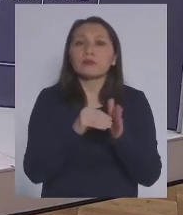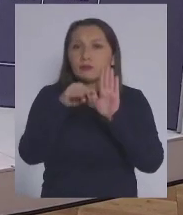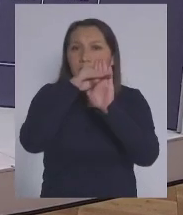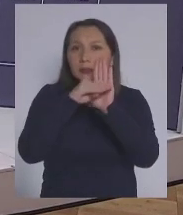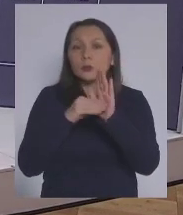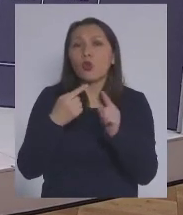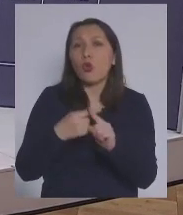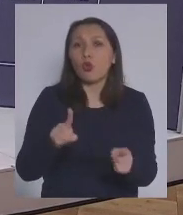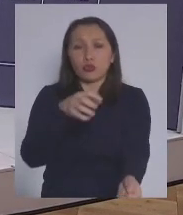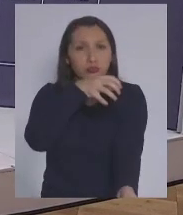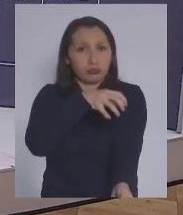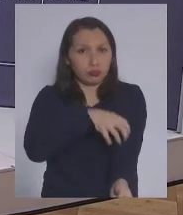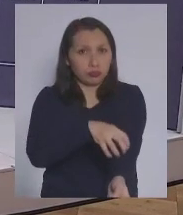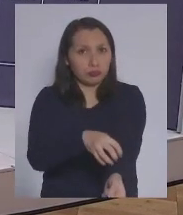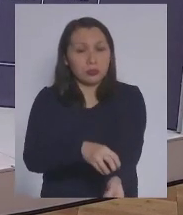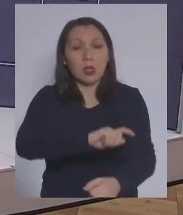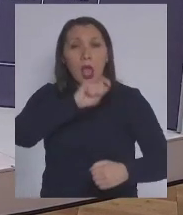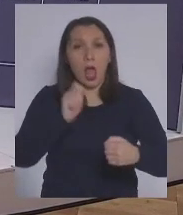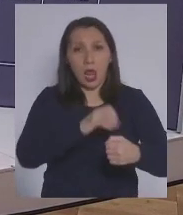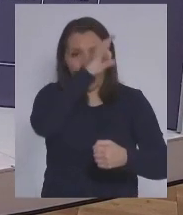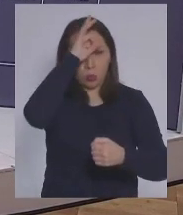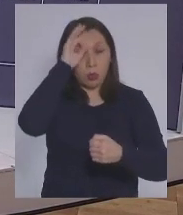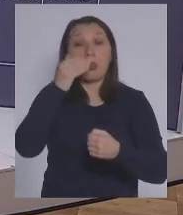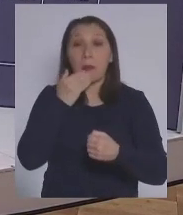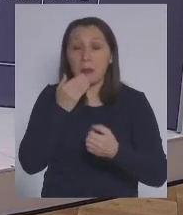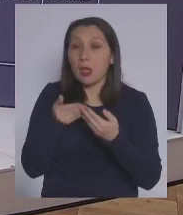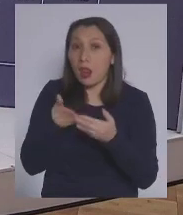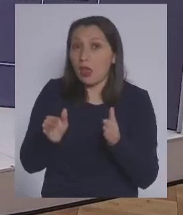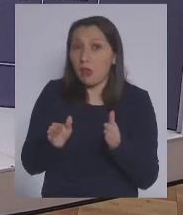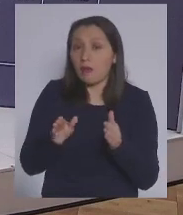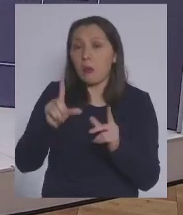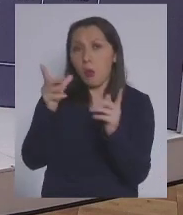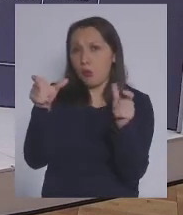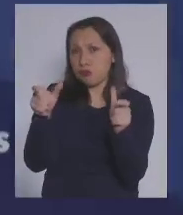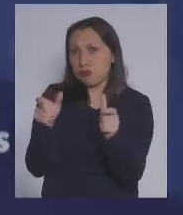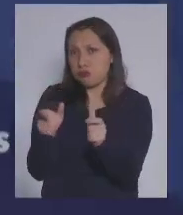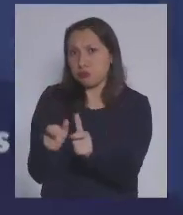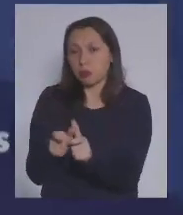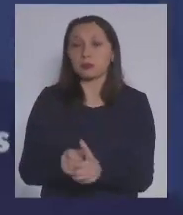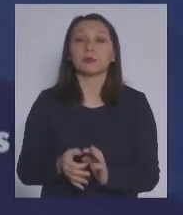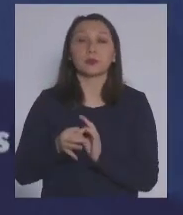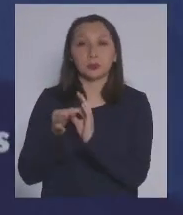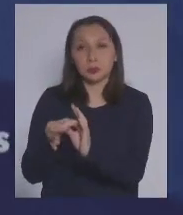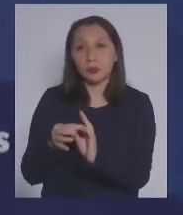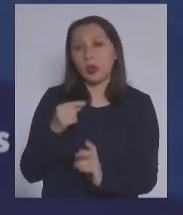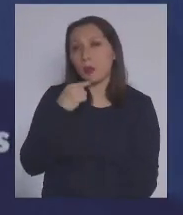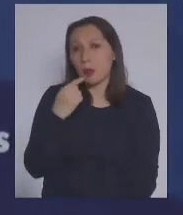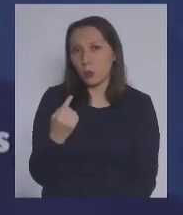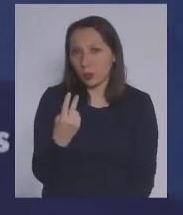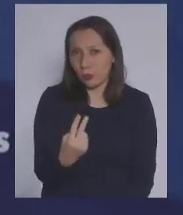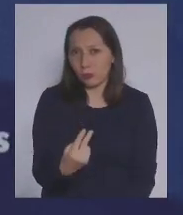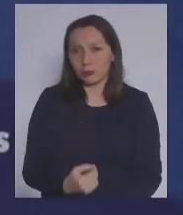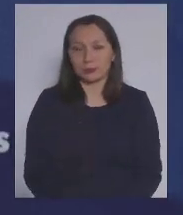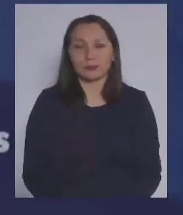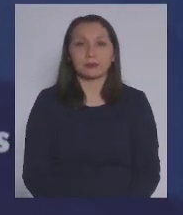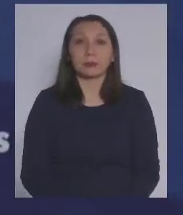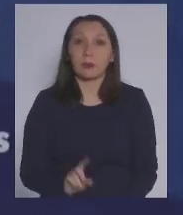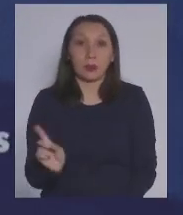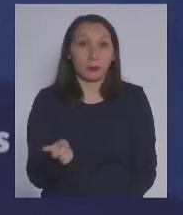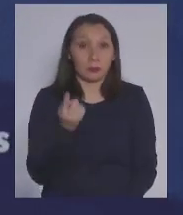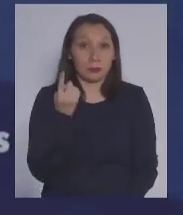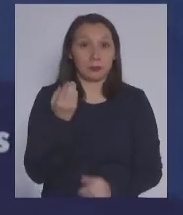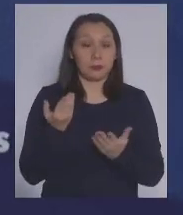a otras regiones como la araucanía que tiene una baja tasa de positividad muchas gracias por las dos preguntas en primer